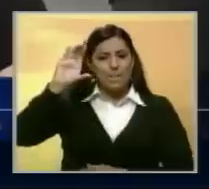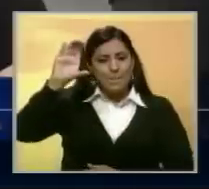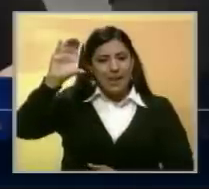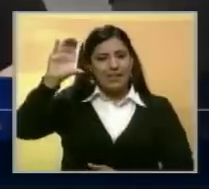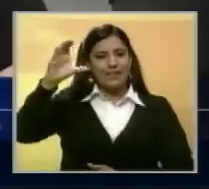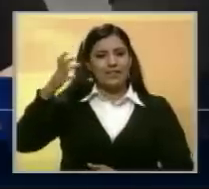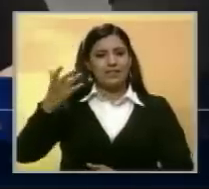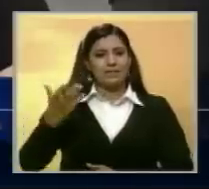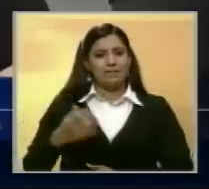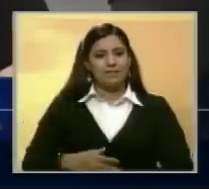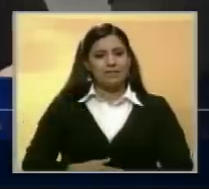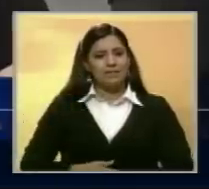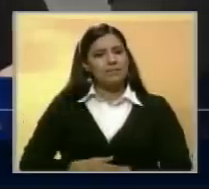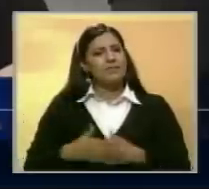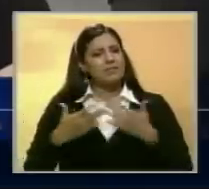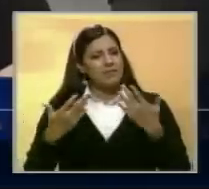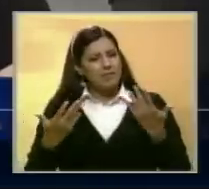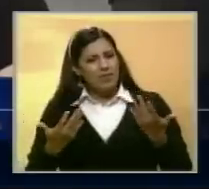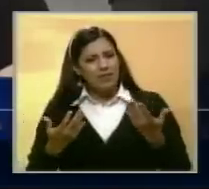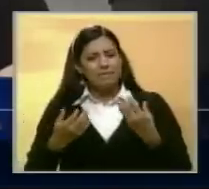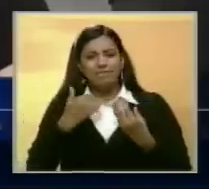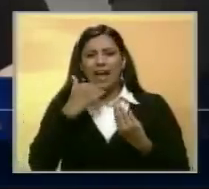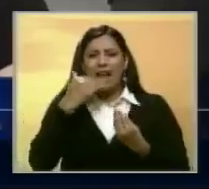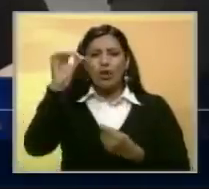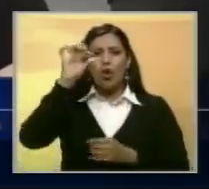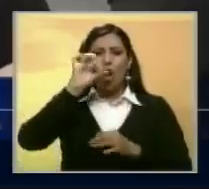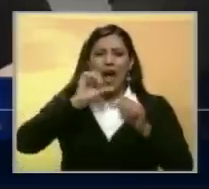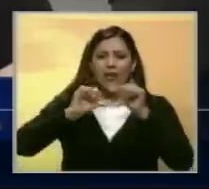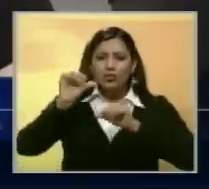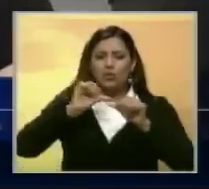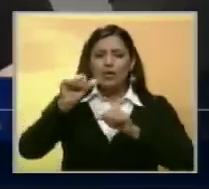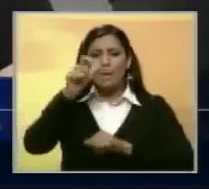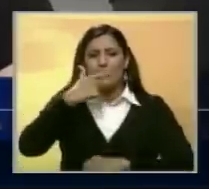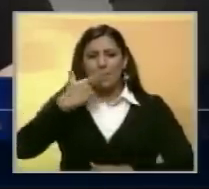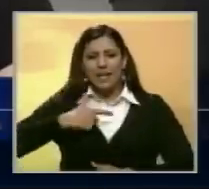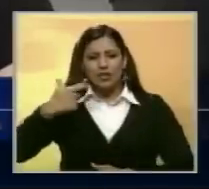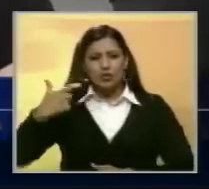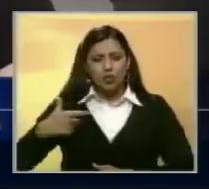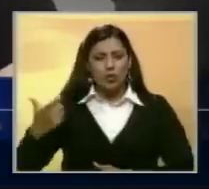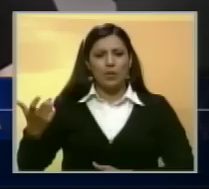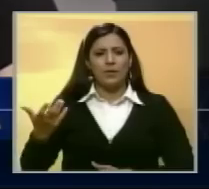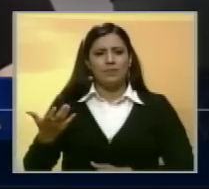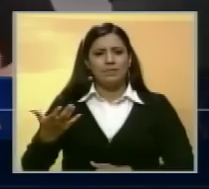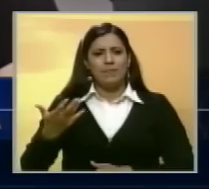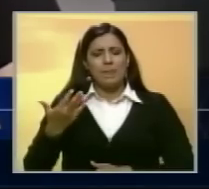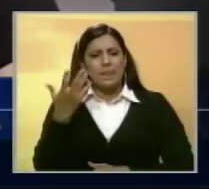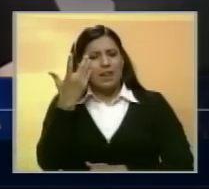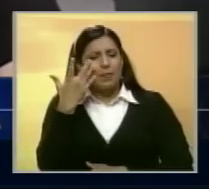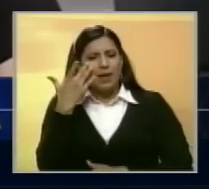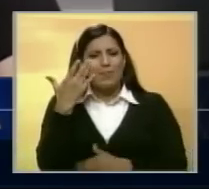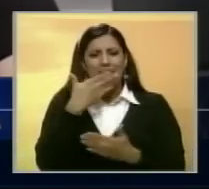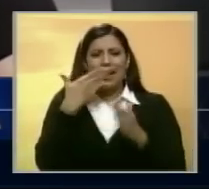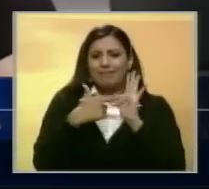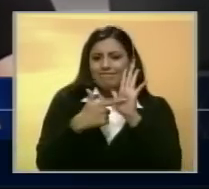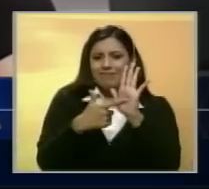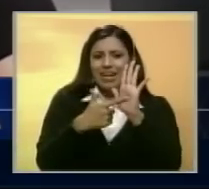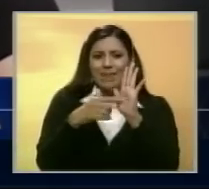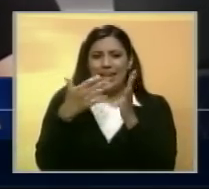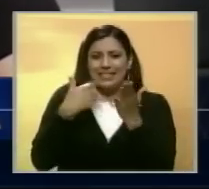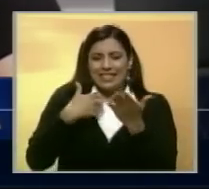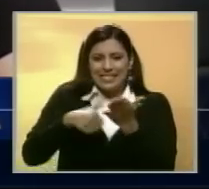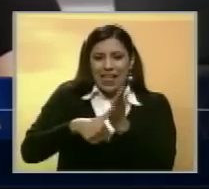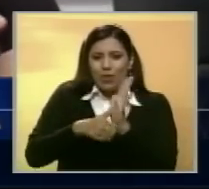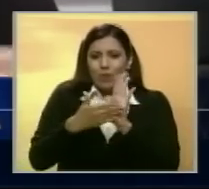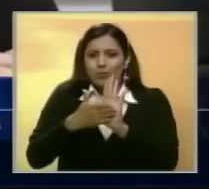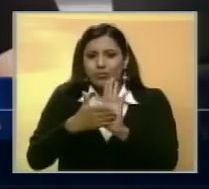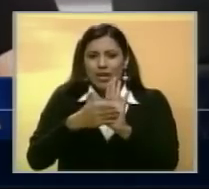para lo que es una sociedad. Es como la carta de identidad, como la cédula de